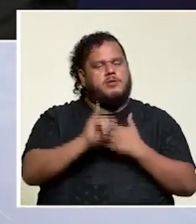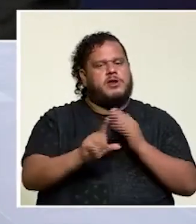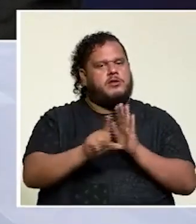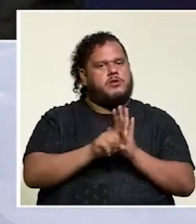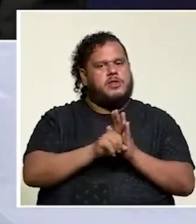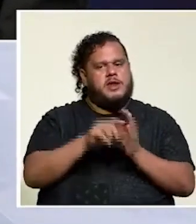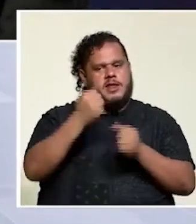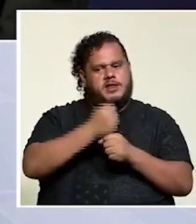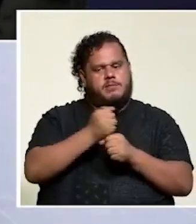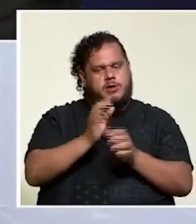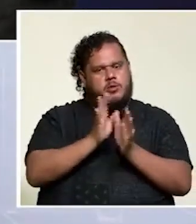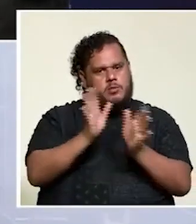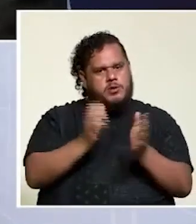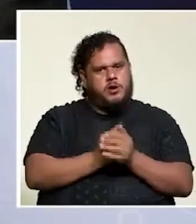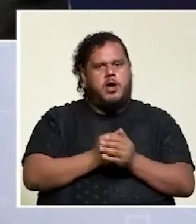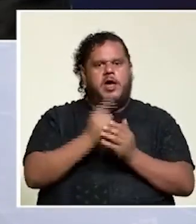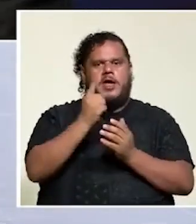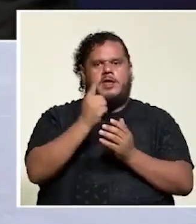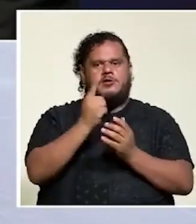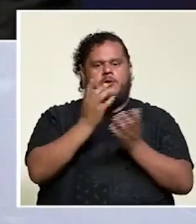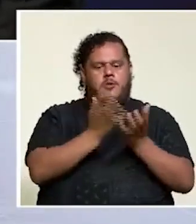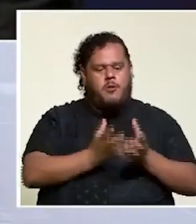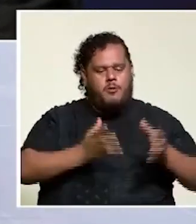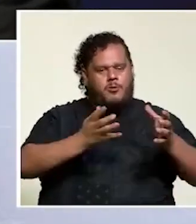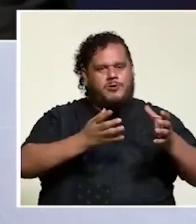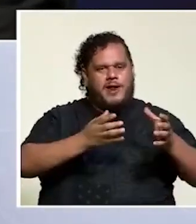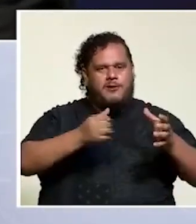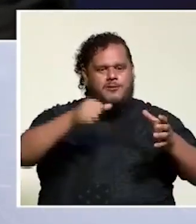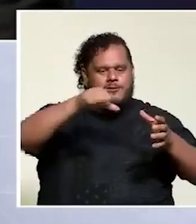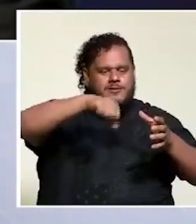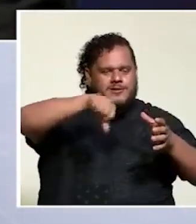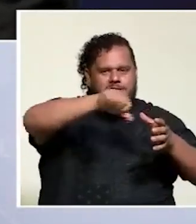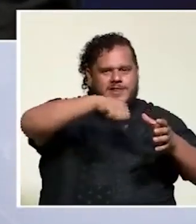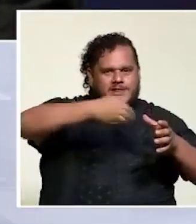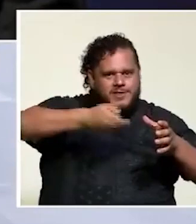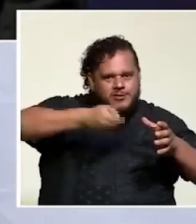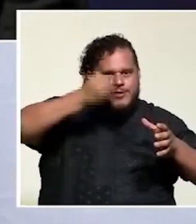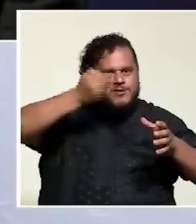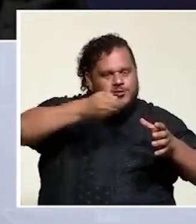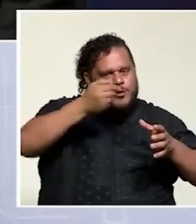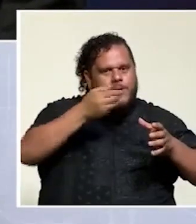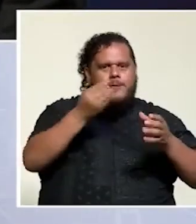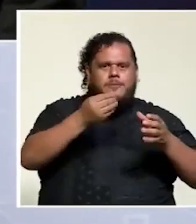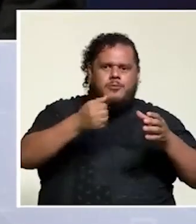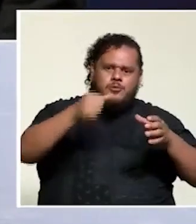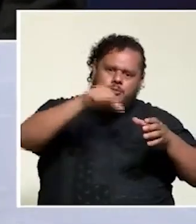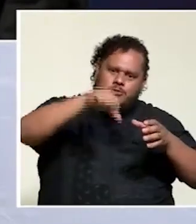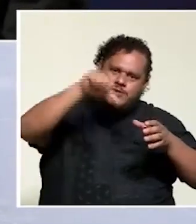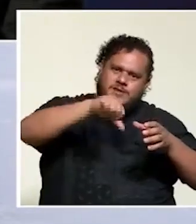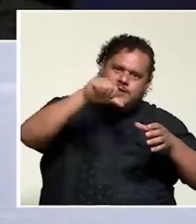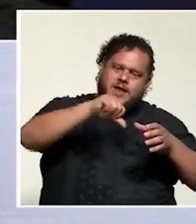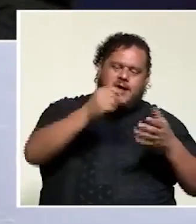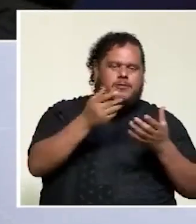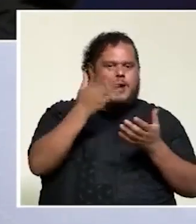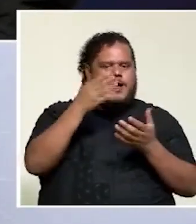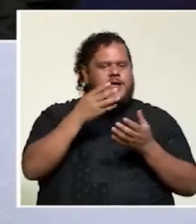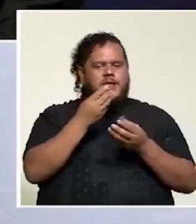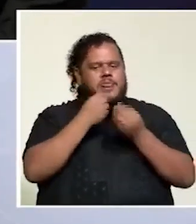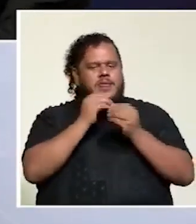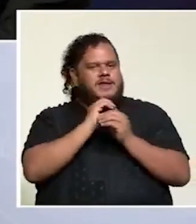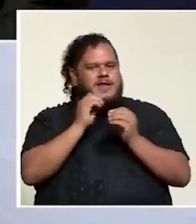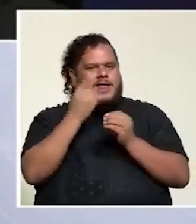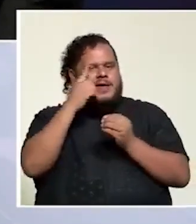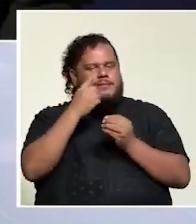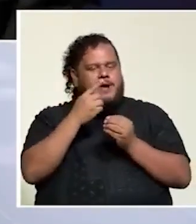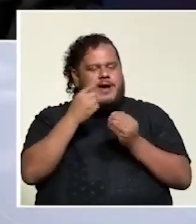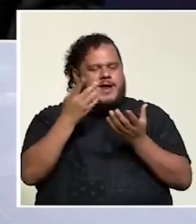empleo público es como una olla de sopa a la que le echaron tanta agua que ya no sabe a gran cosa. Y aún así es necesario, porque esa sopita de pollo para